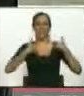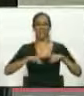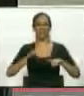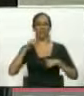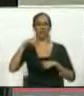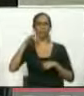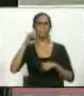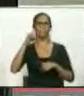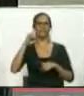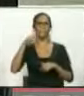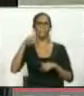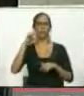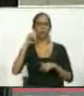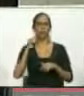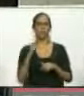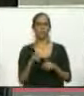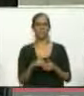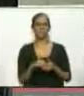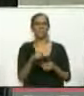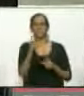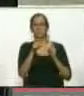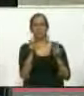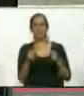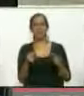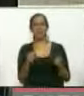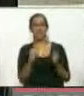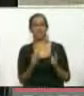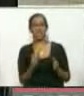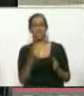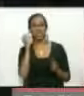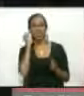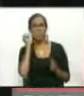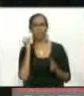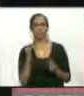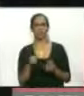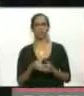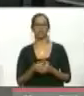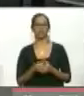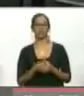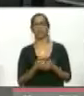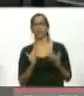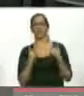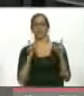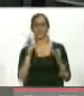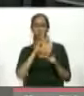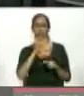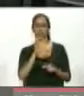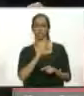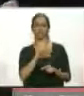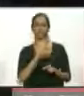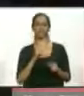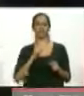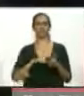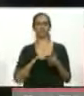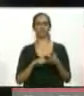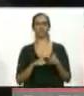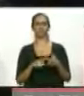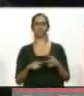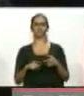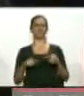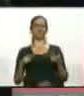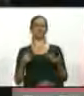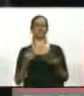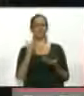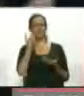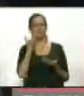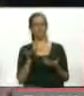y este tipo de cosas va a decir esta mujer dice que liberan los socialistas y entonces no queda más